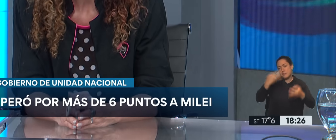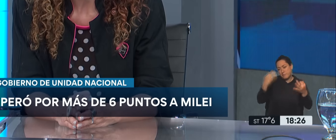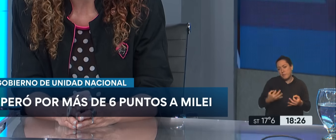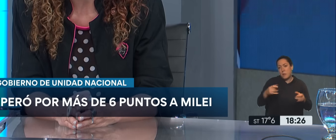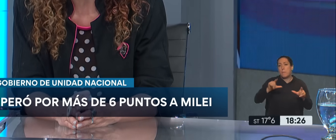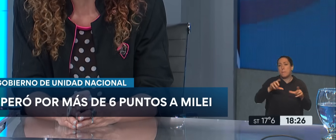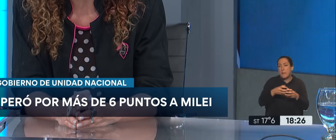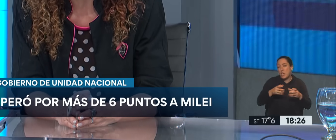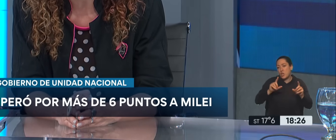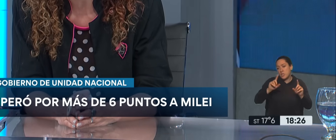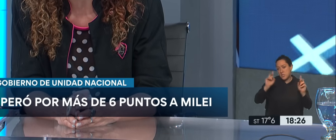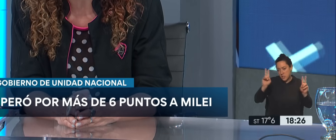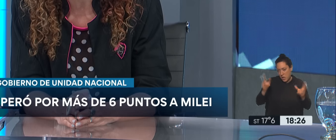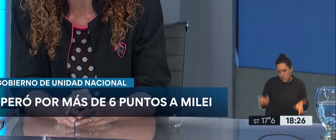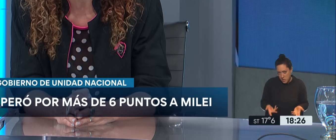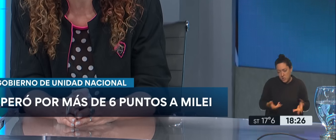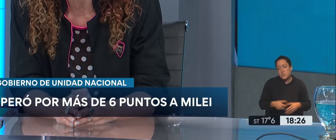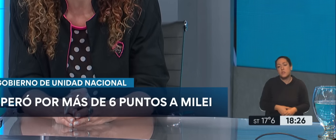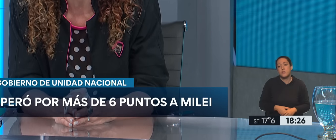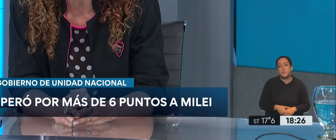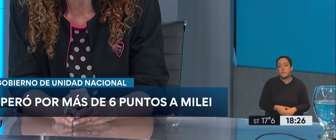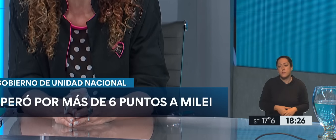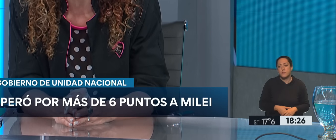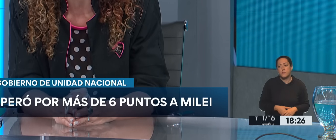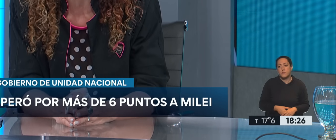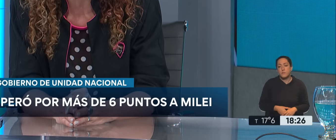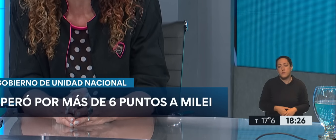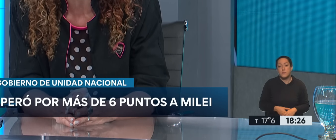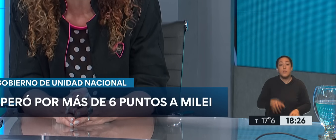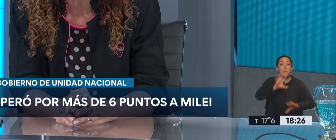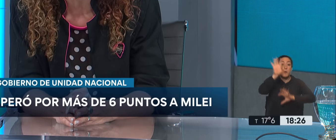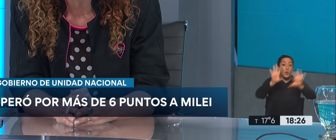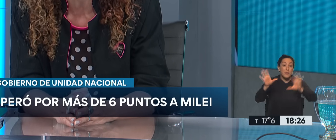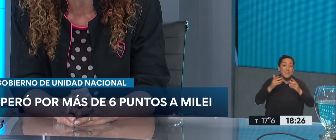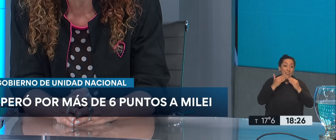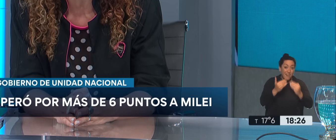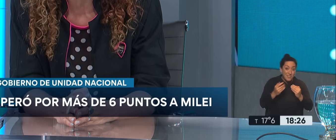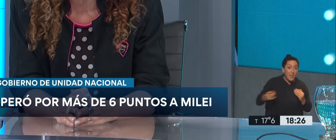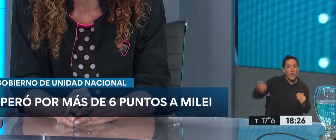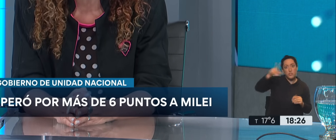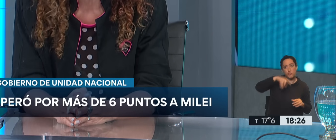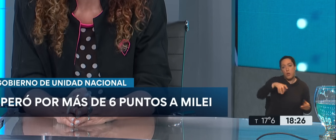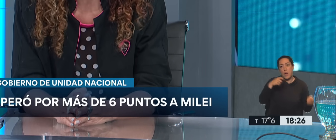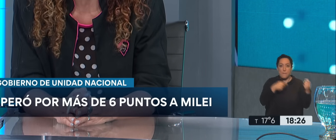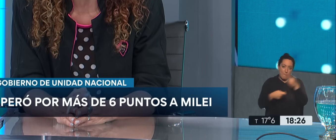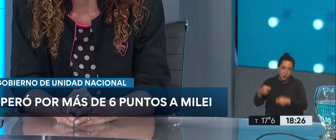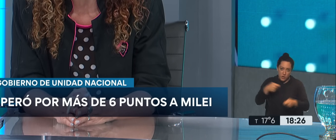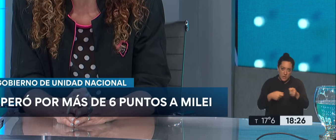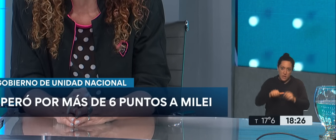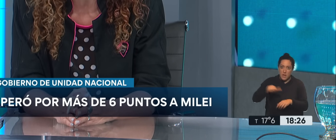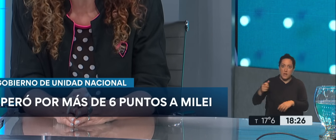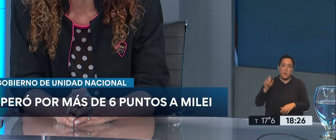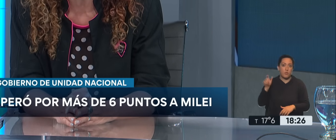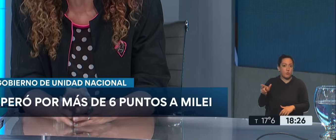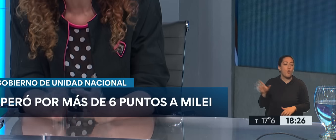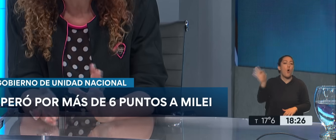también. ¿Crees que es el voto de las distintas provincias pudo haber aportado algo o en realidad